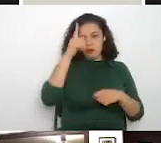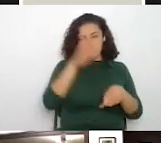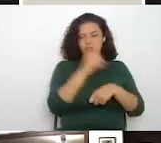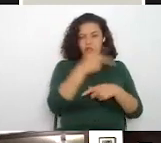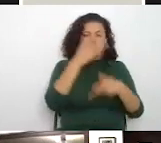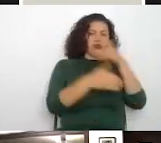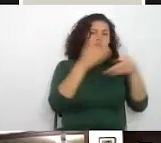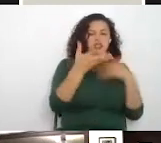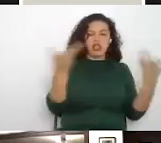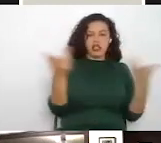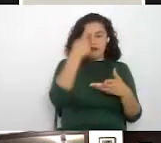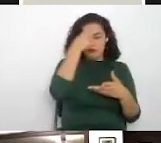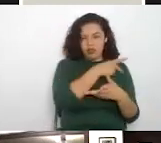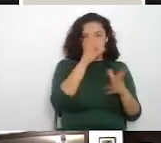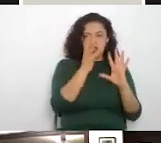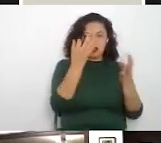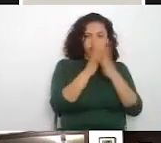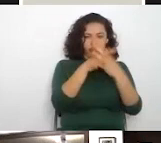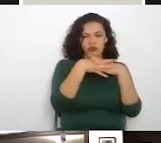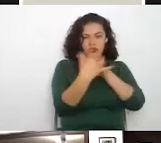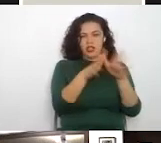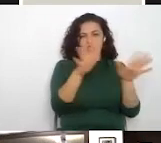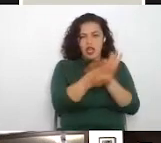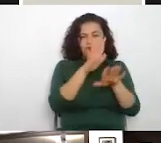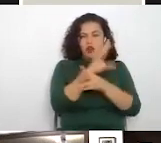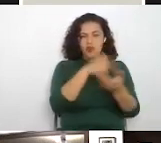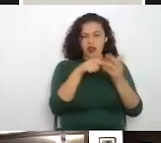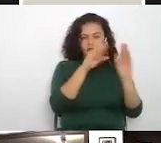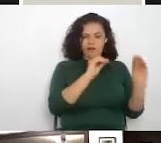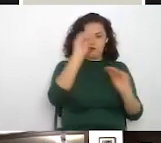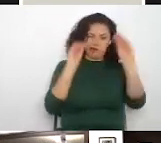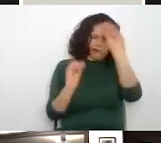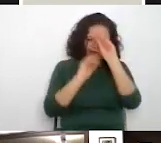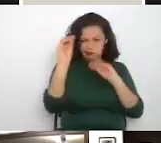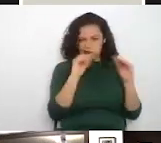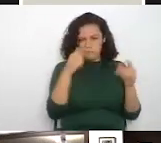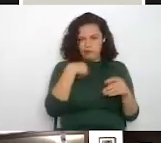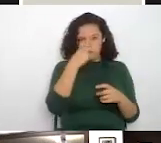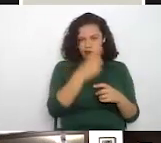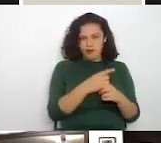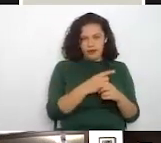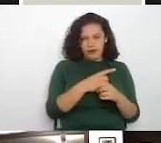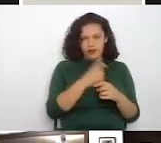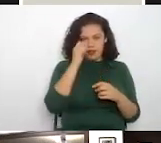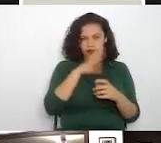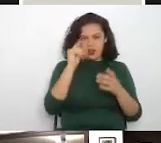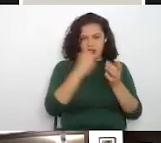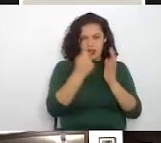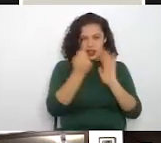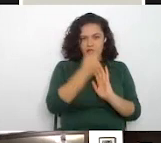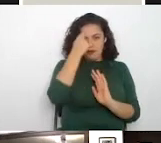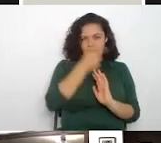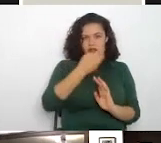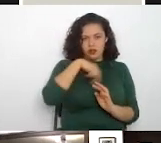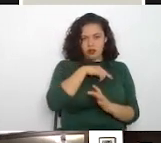combinando la secuencia de las operaciones, modificando o cambiando de lugar. Ya mencionaba yo que una técnica que nos ayuda mucho